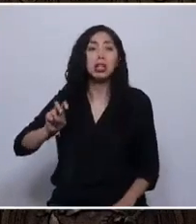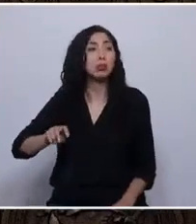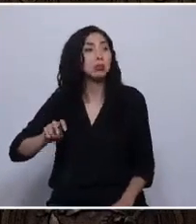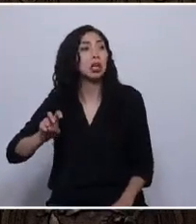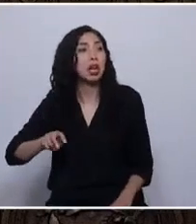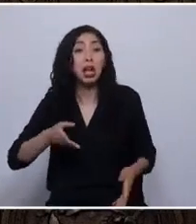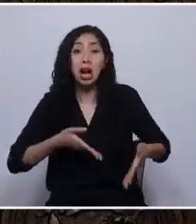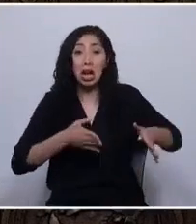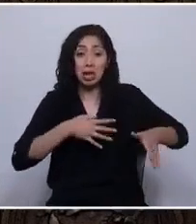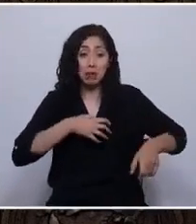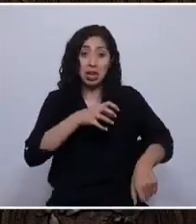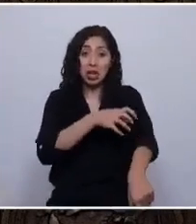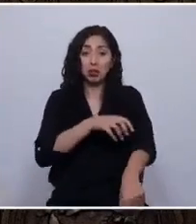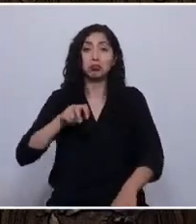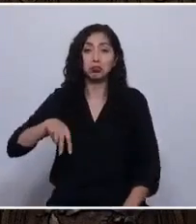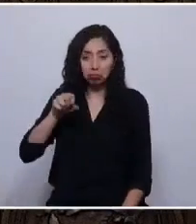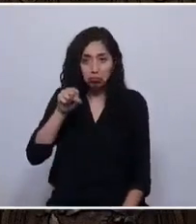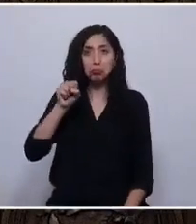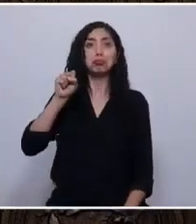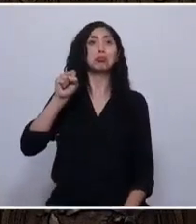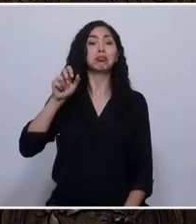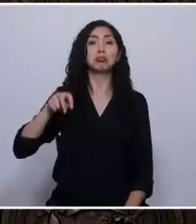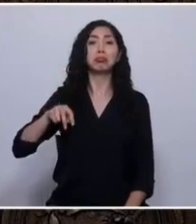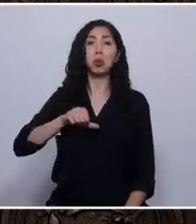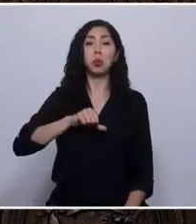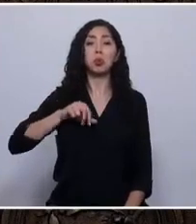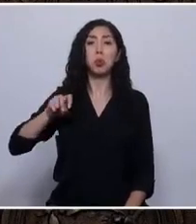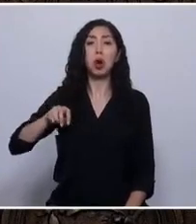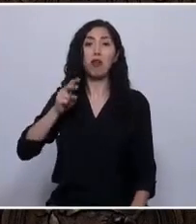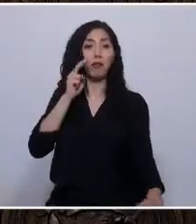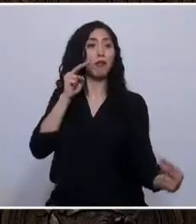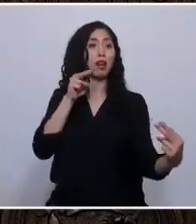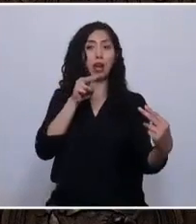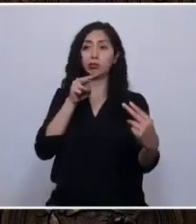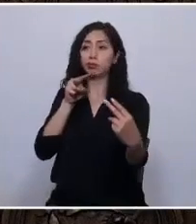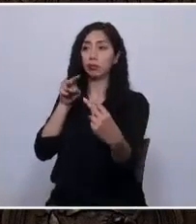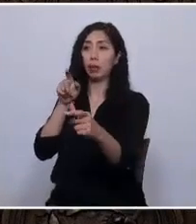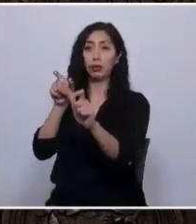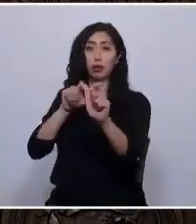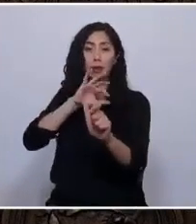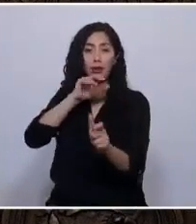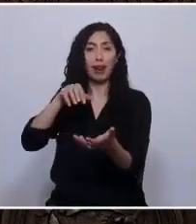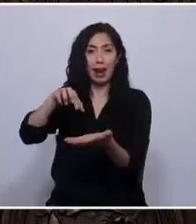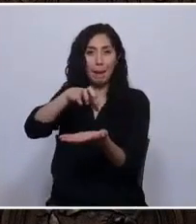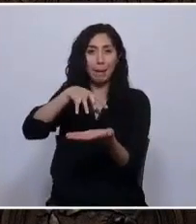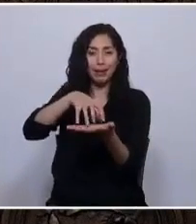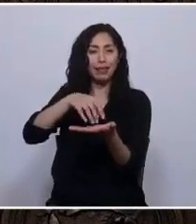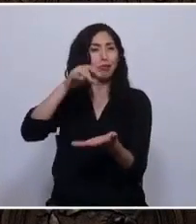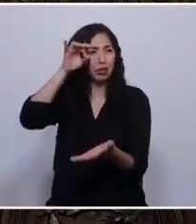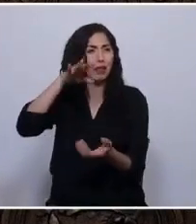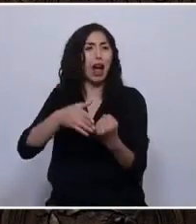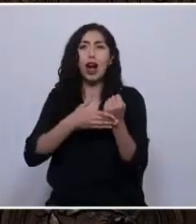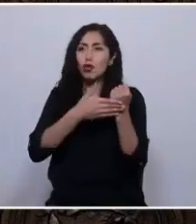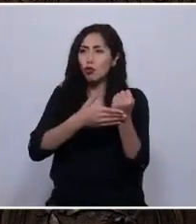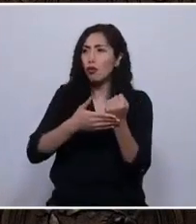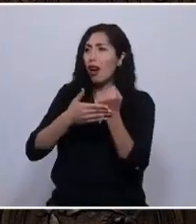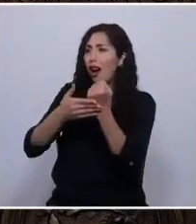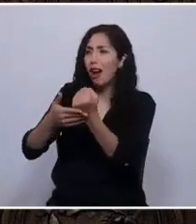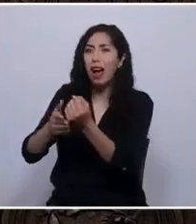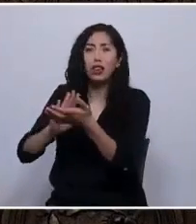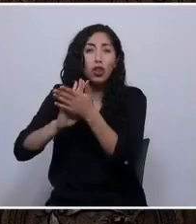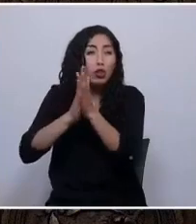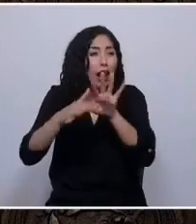de mi región con la frente en alto. Mirar a los ojos a mis mayores en la plaza, sabiendo que ayudé a preservar todo lo bueno que nos